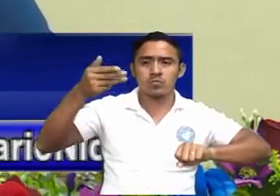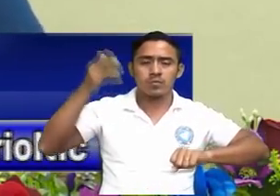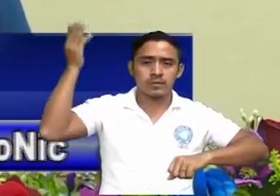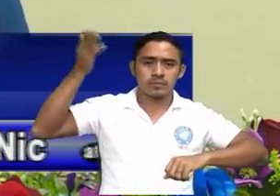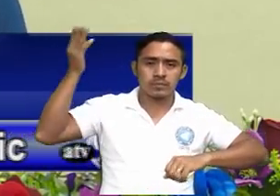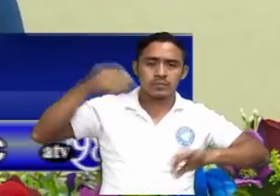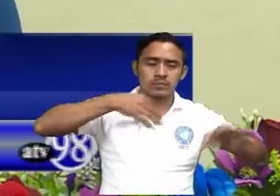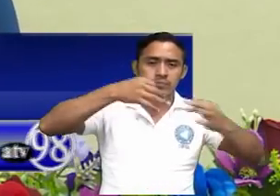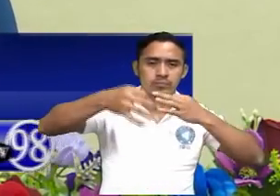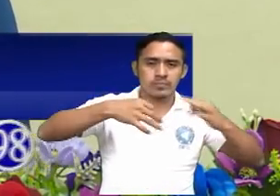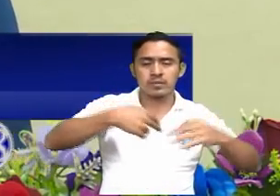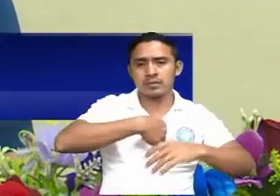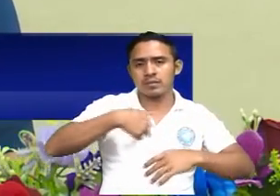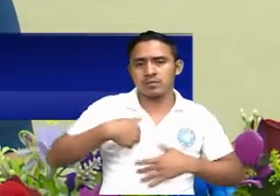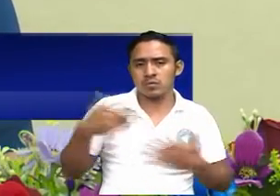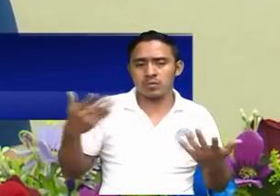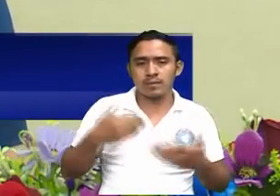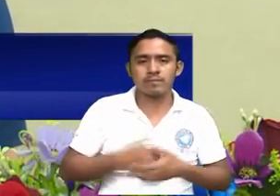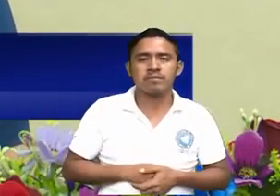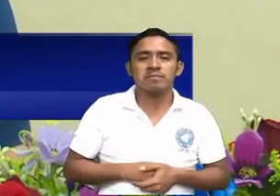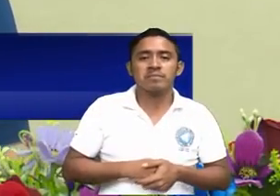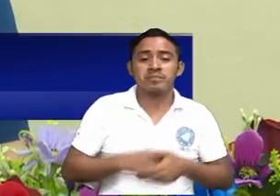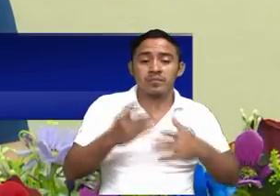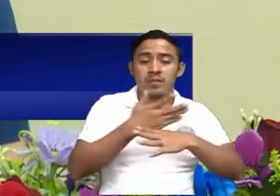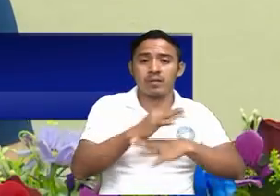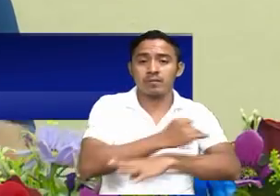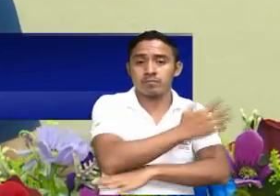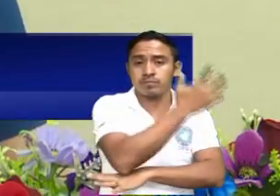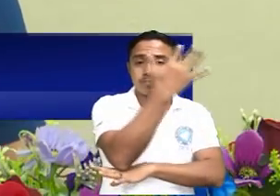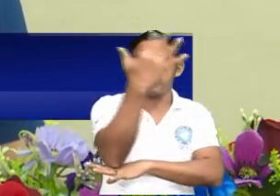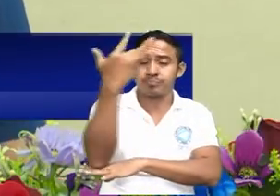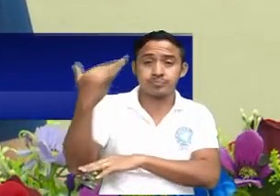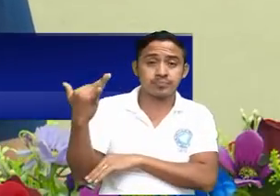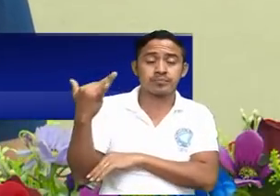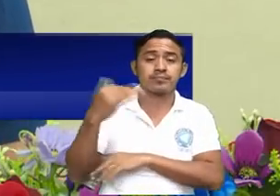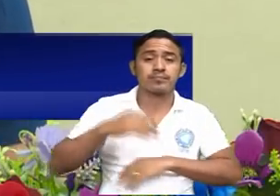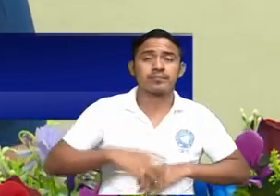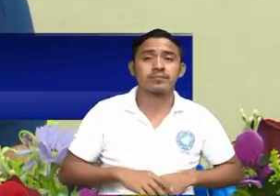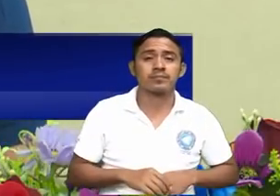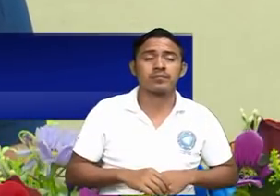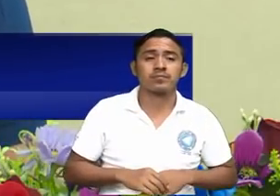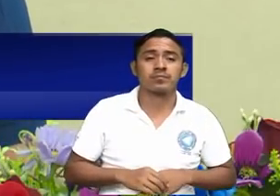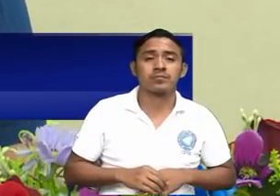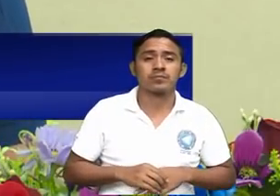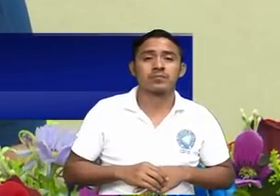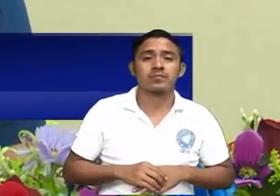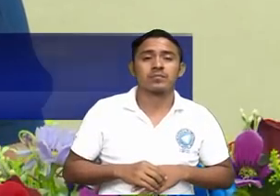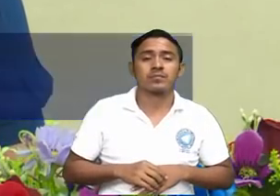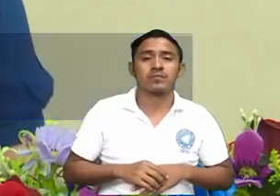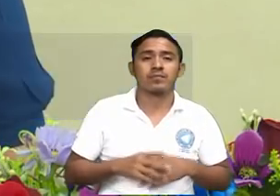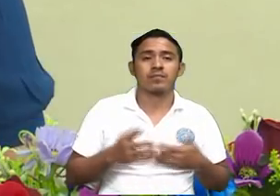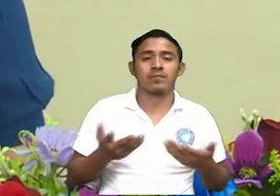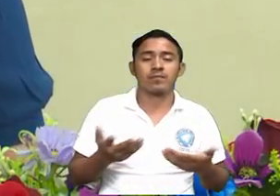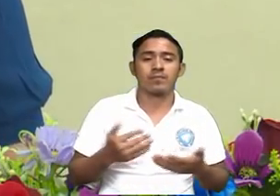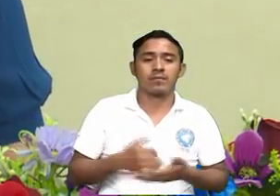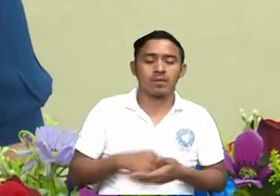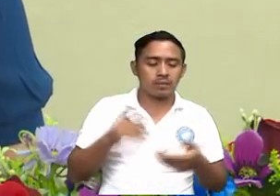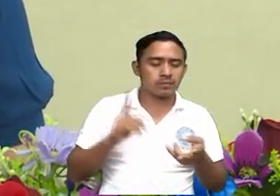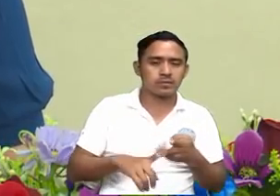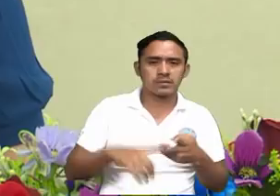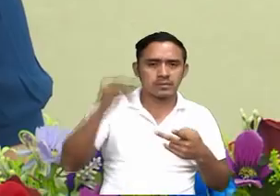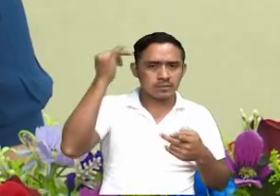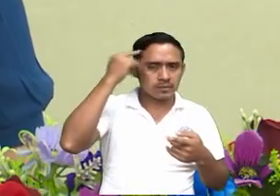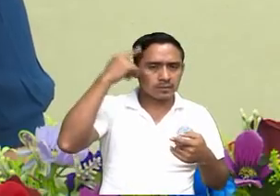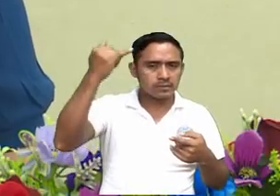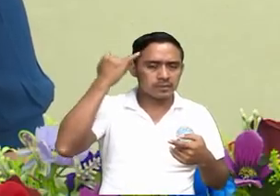el establecimiento y manejo de plantaciones forestales. Aquí va el tema del emprendedurismo,